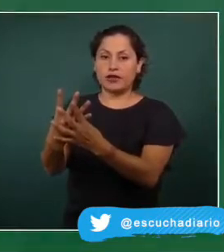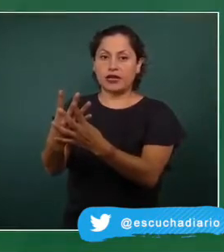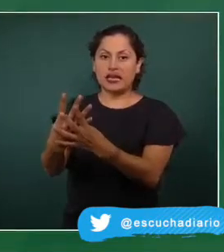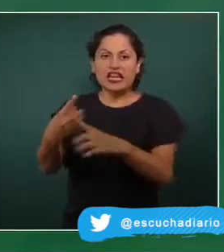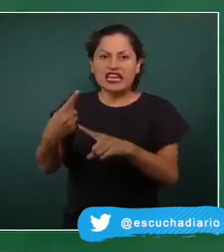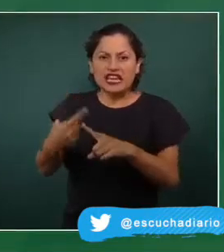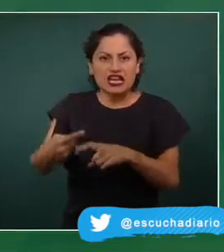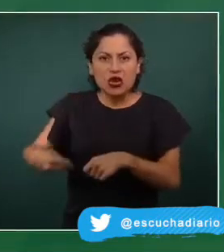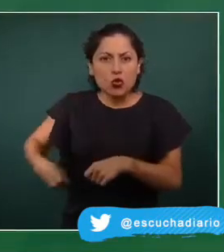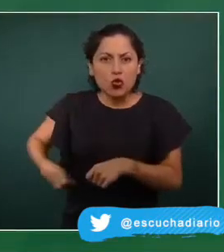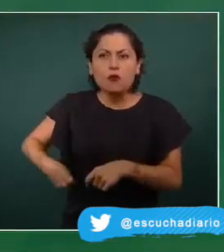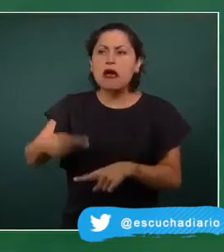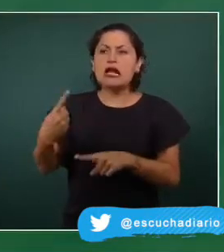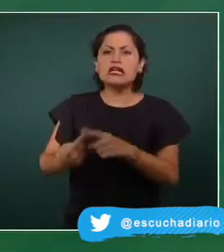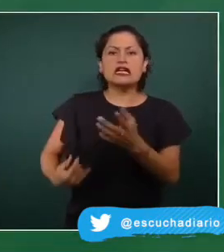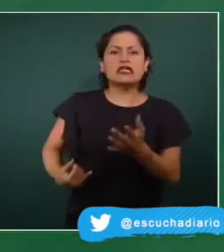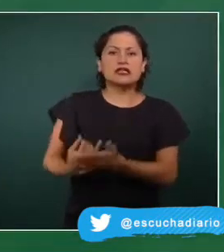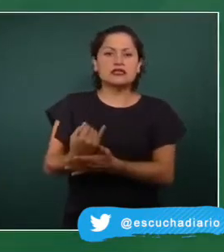decidió.